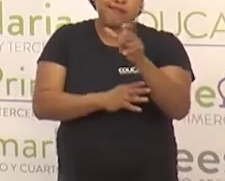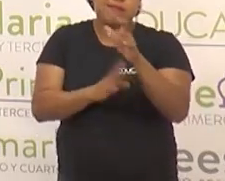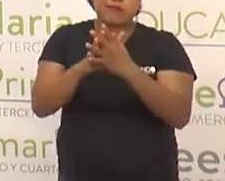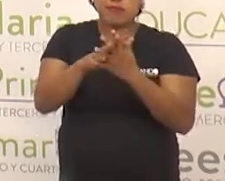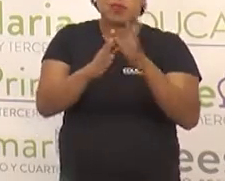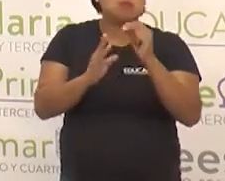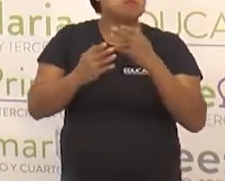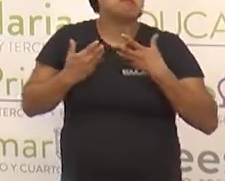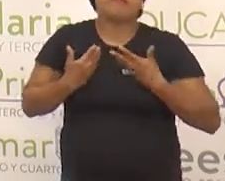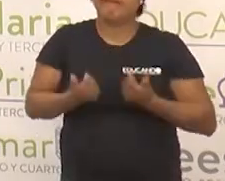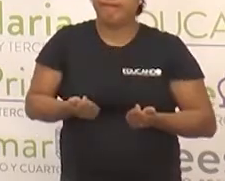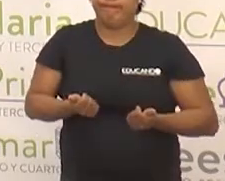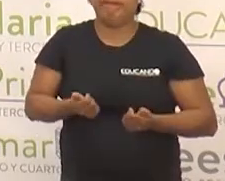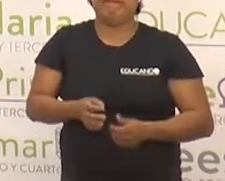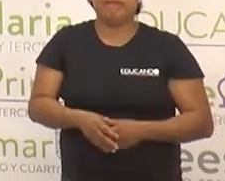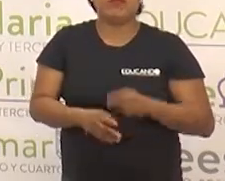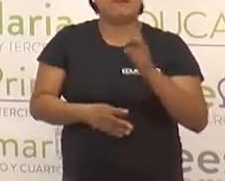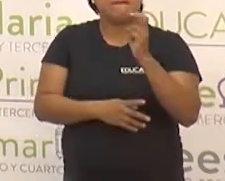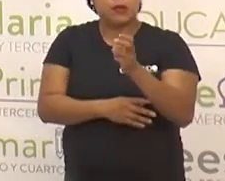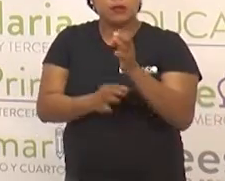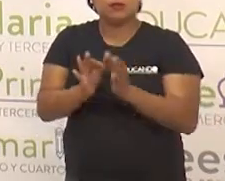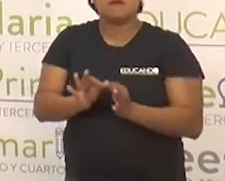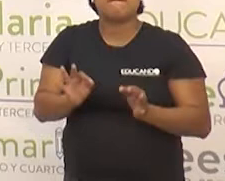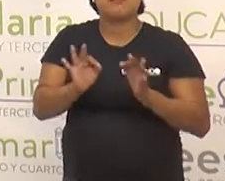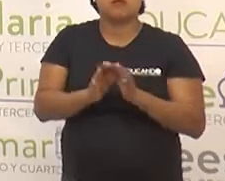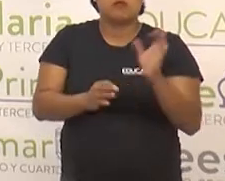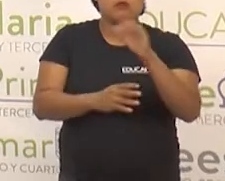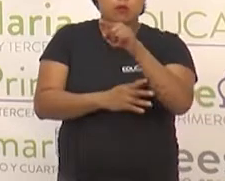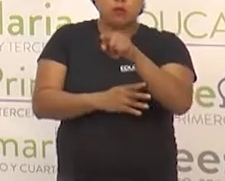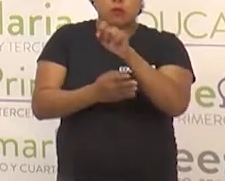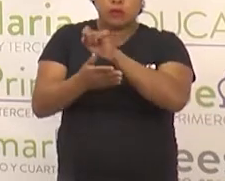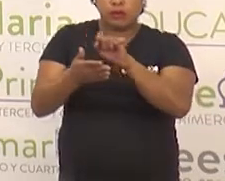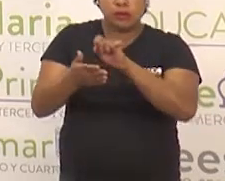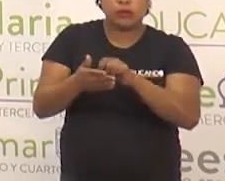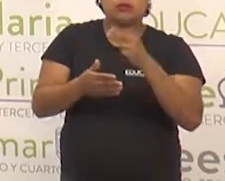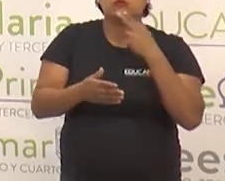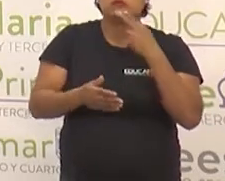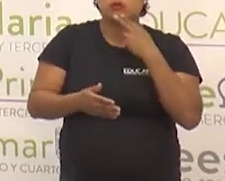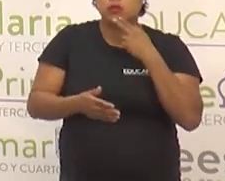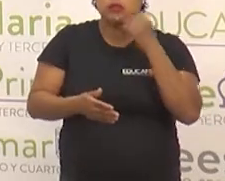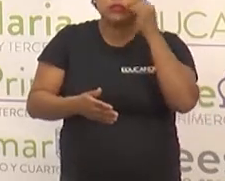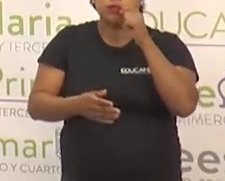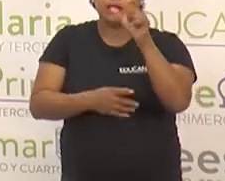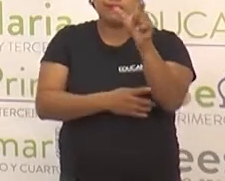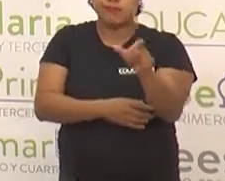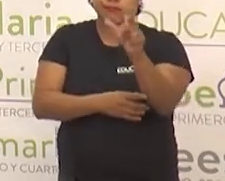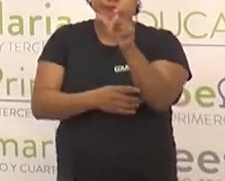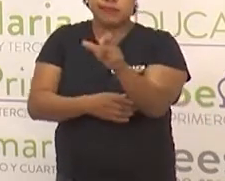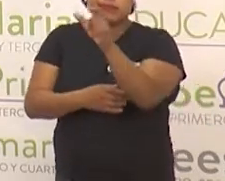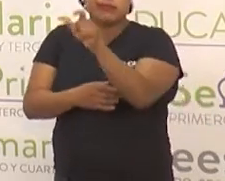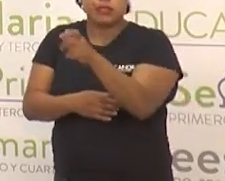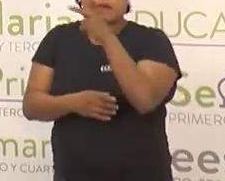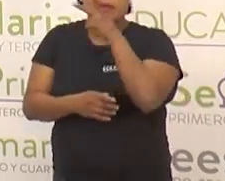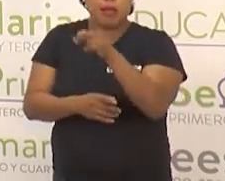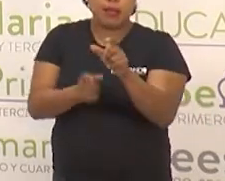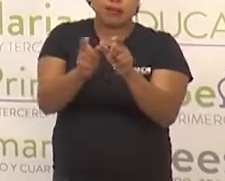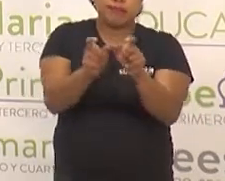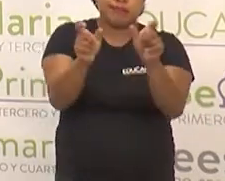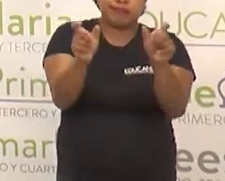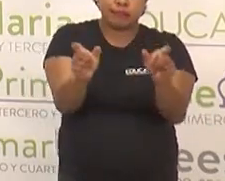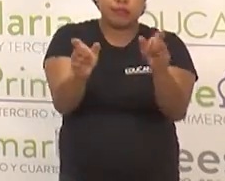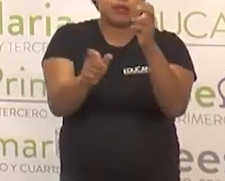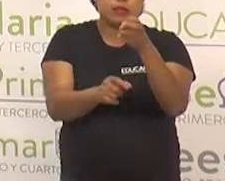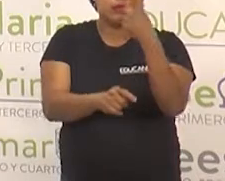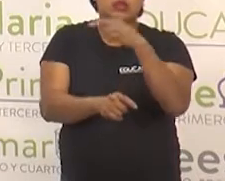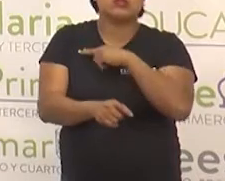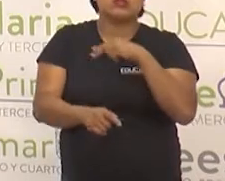exposición puede no entenderse. Por eso es importante que cuando escribes uses el espacio entre palabras, a